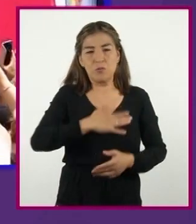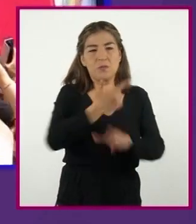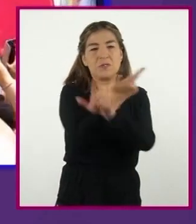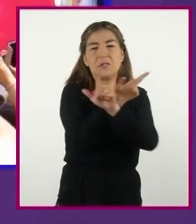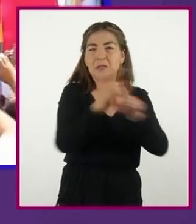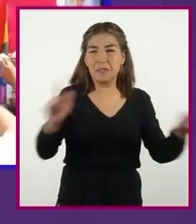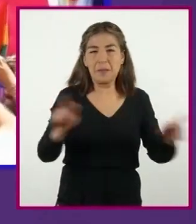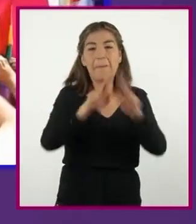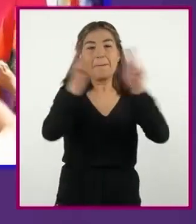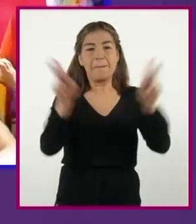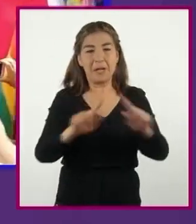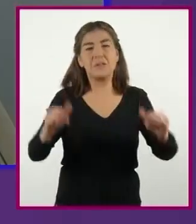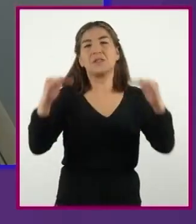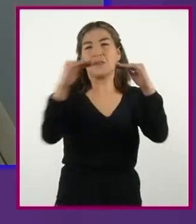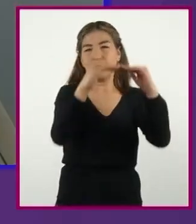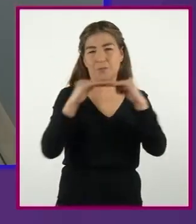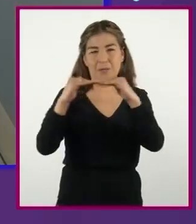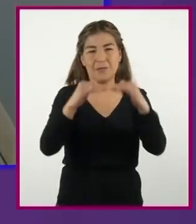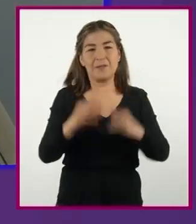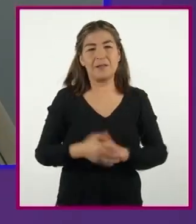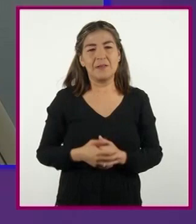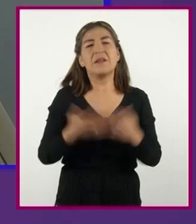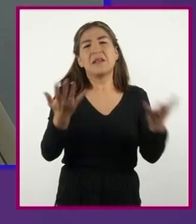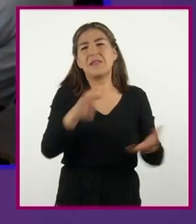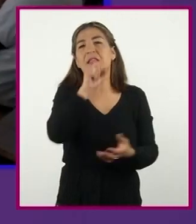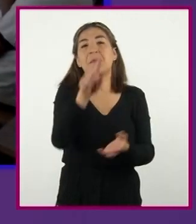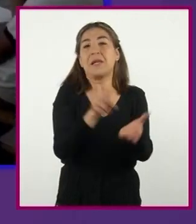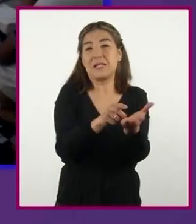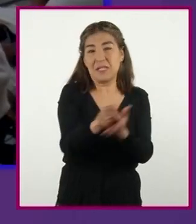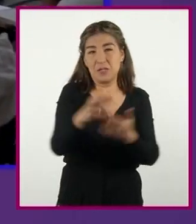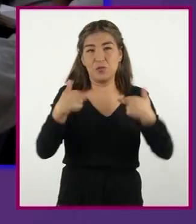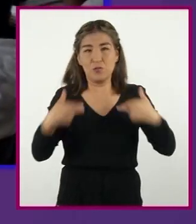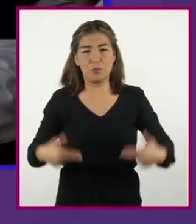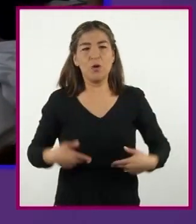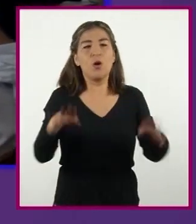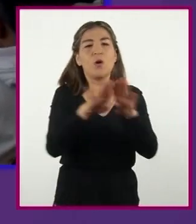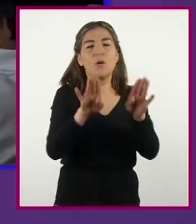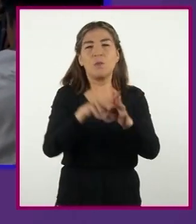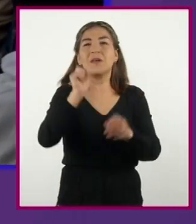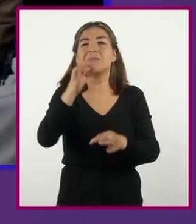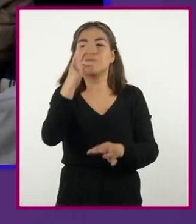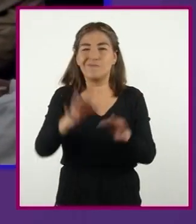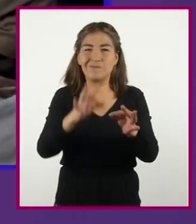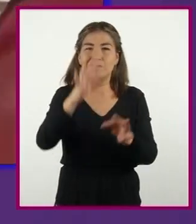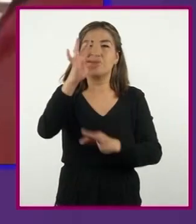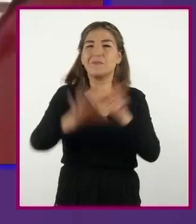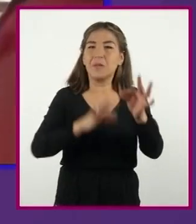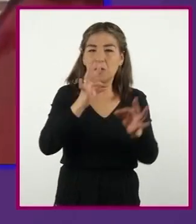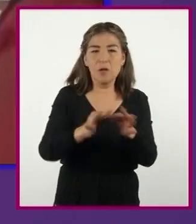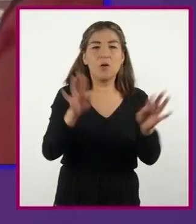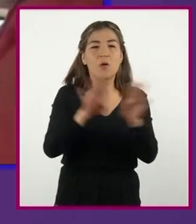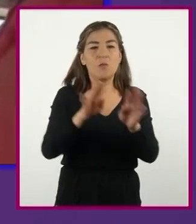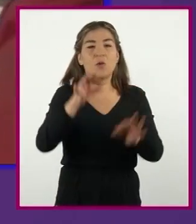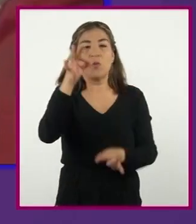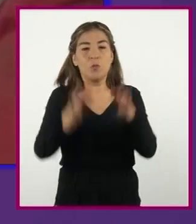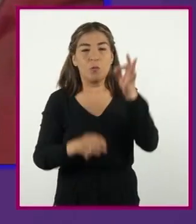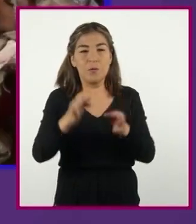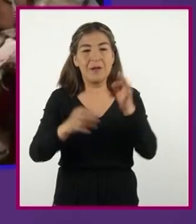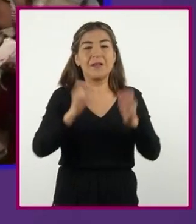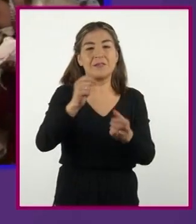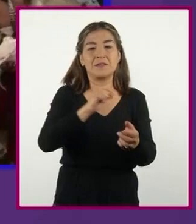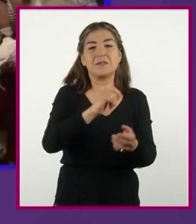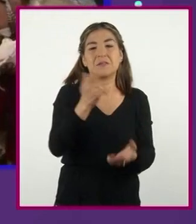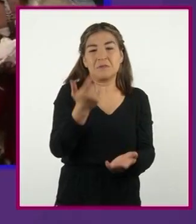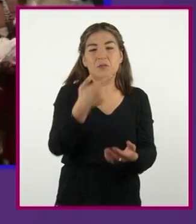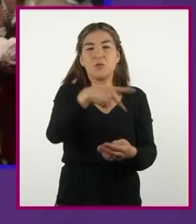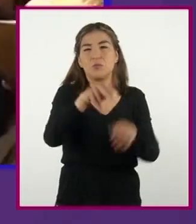libertad, paz e igualdad. Aunque los derechos humanos están comprometidos en las normas jurídicas y en numerosos textos oficiales